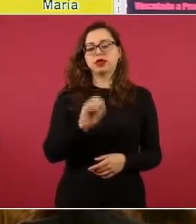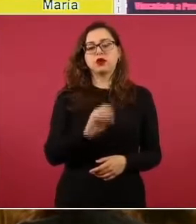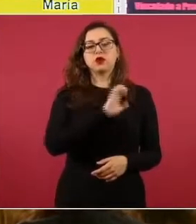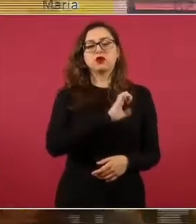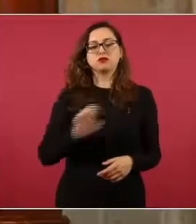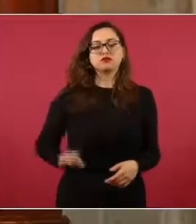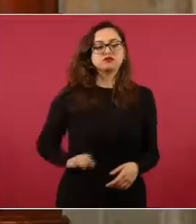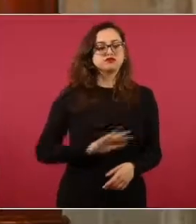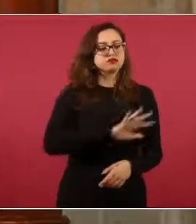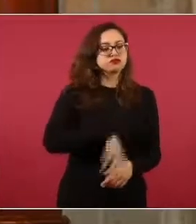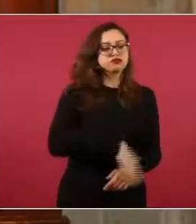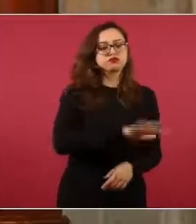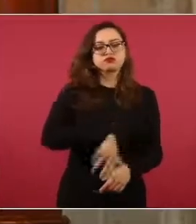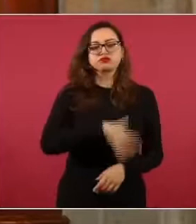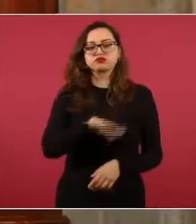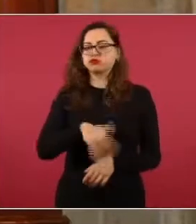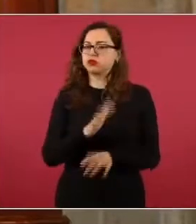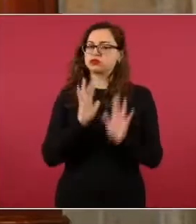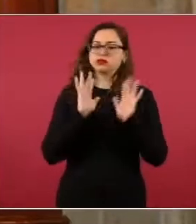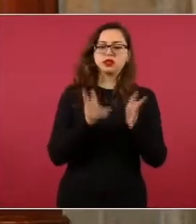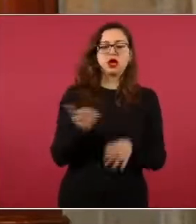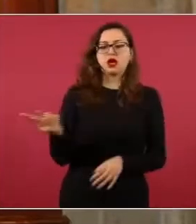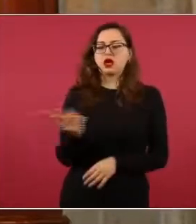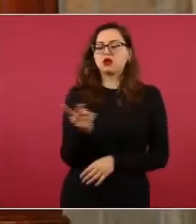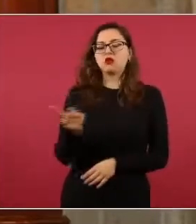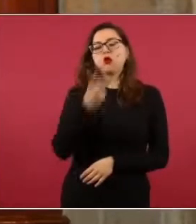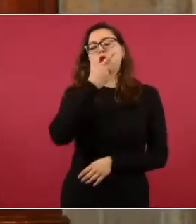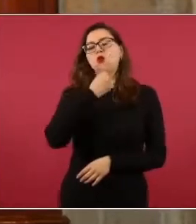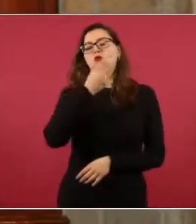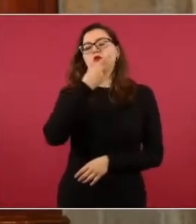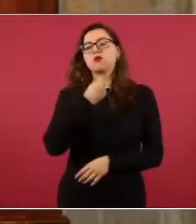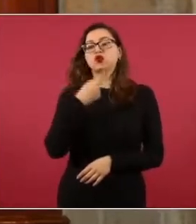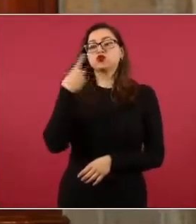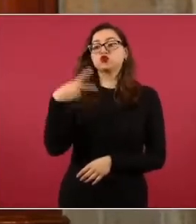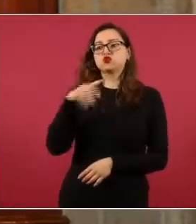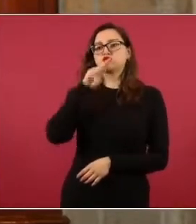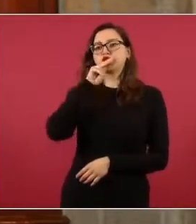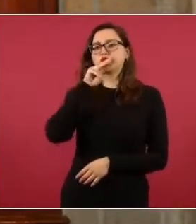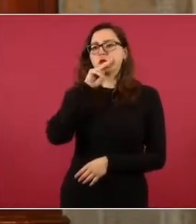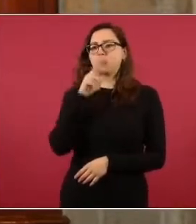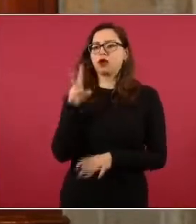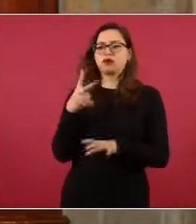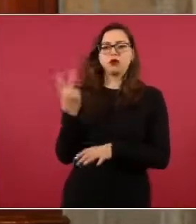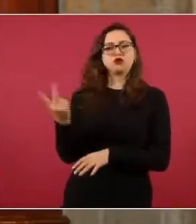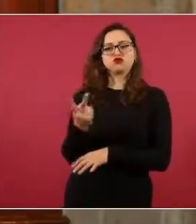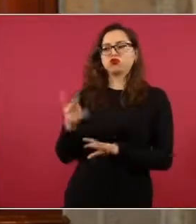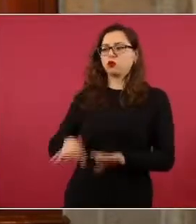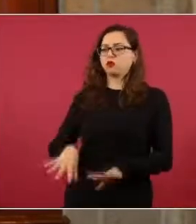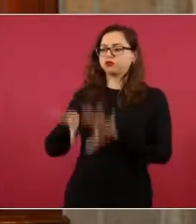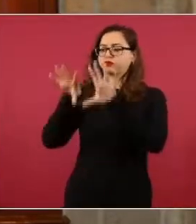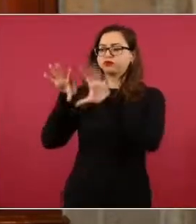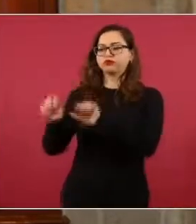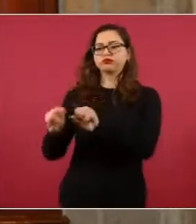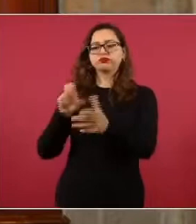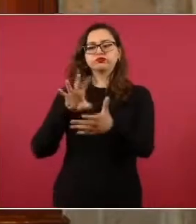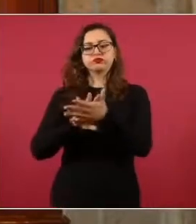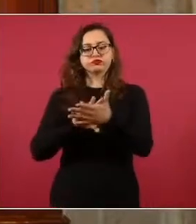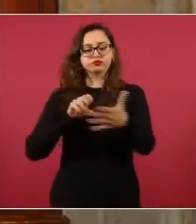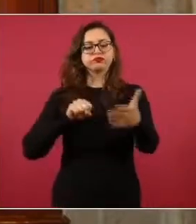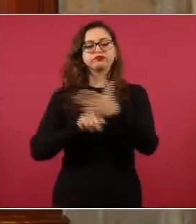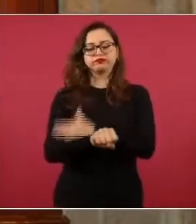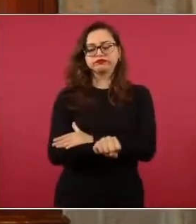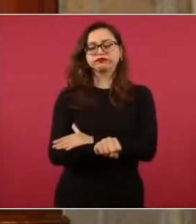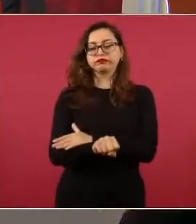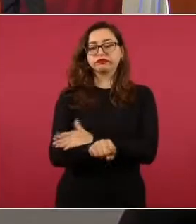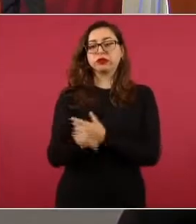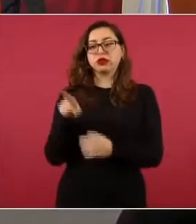de Alexis N. y su madre María Isabel N., tras cumplimentarles orden de aprehensión en su contra por el delito